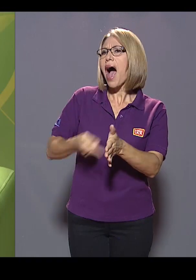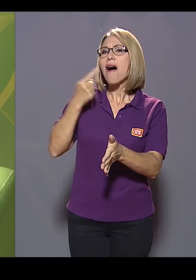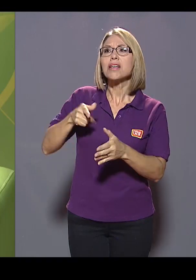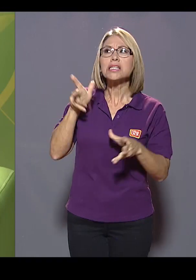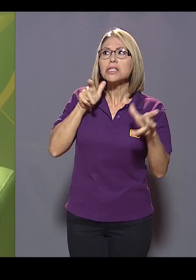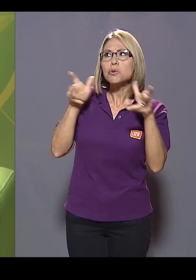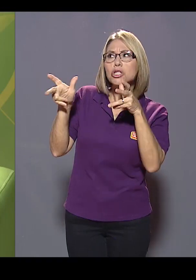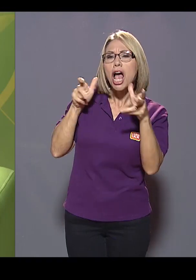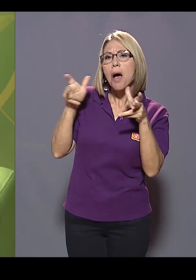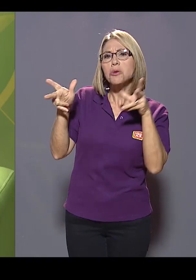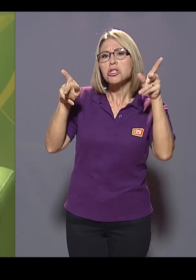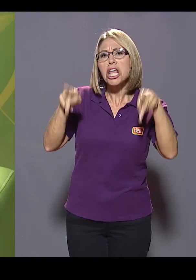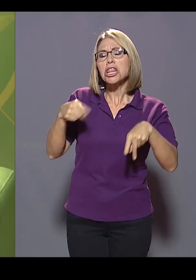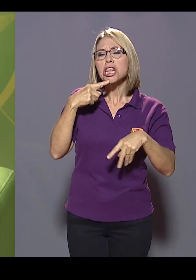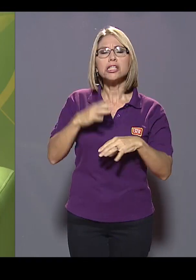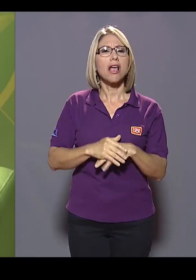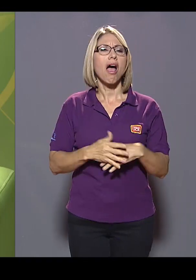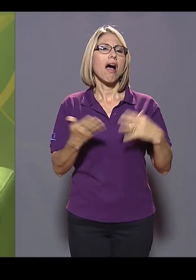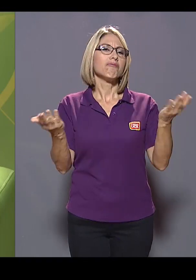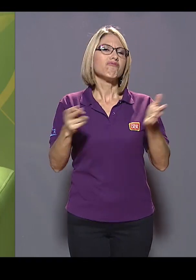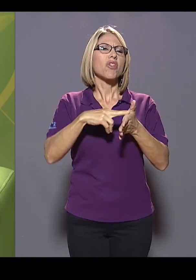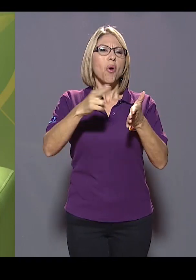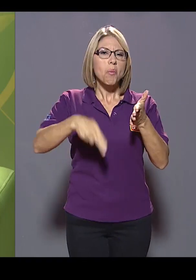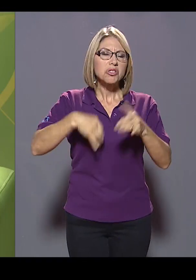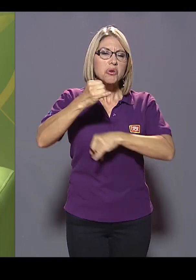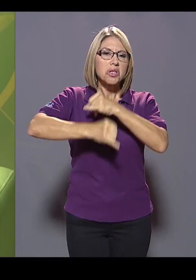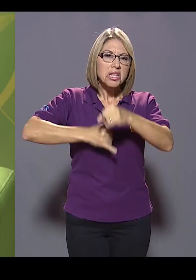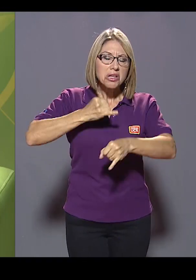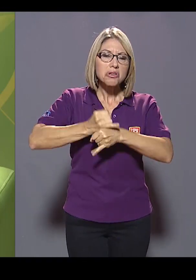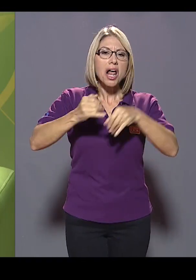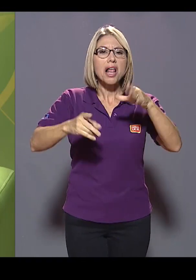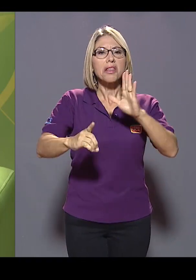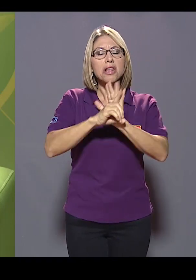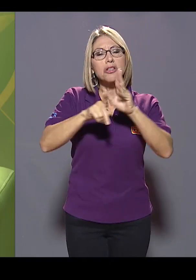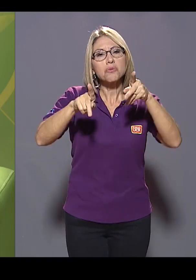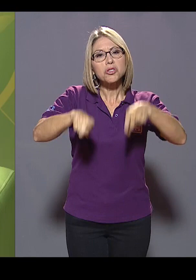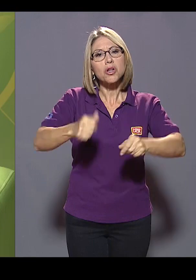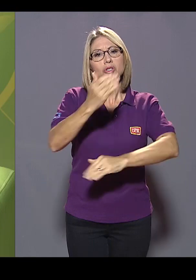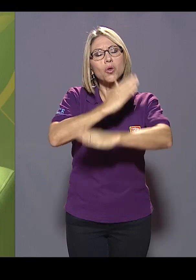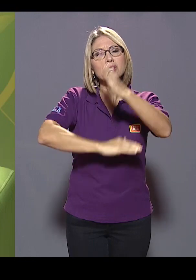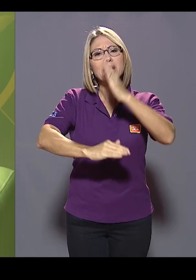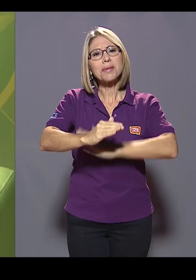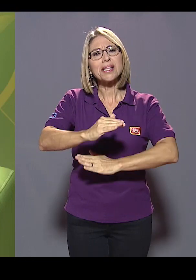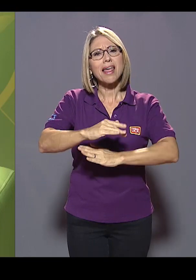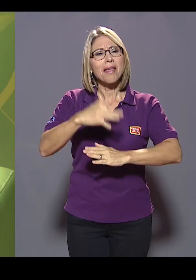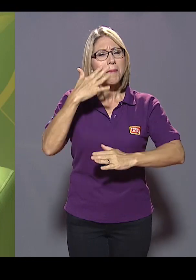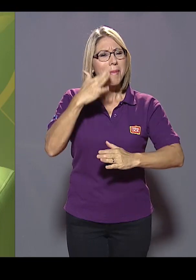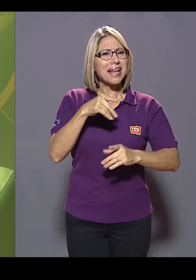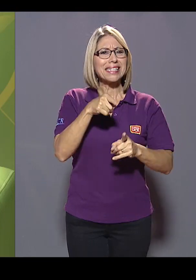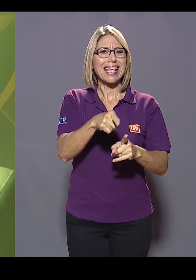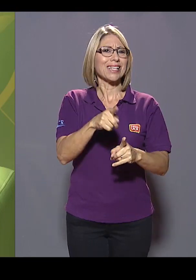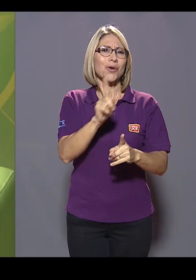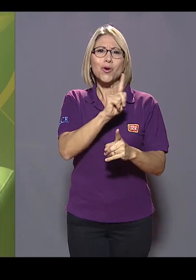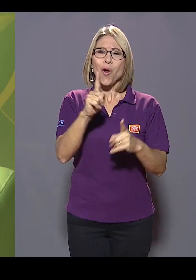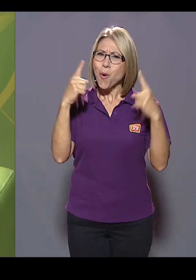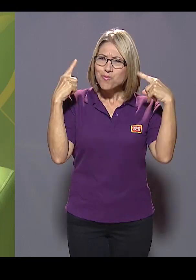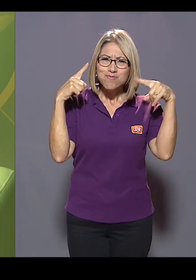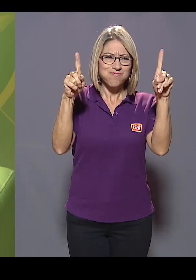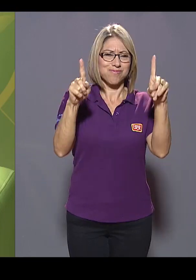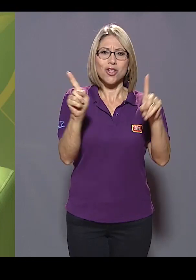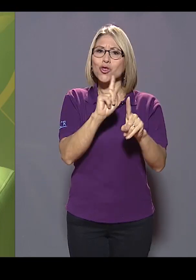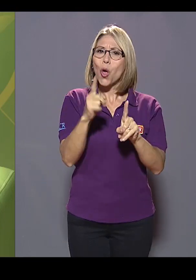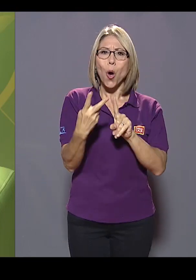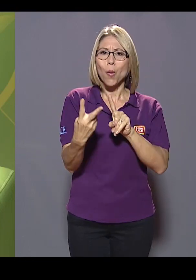bueno, es que la Convención Internacional de los Derechos de las Personas con Discapacidad, y nos suena a una cuestión muy distante a la realidad inmediata en la